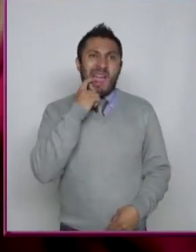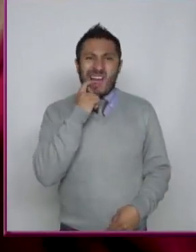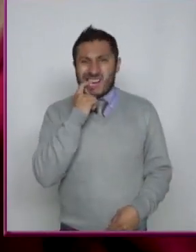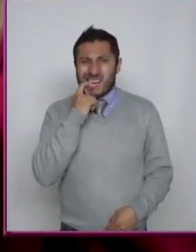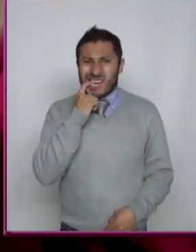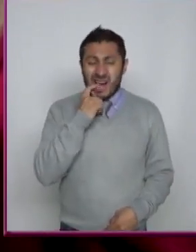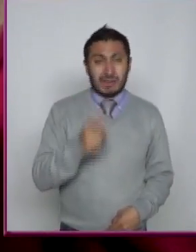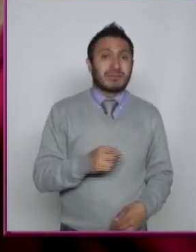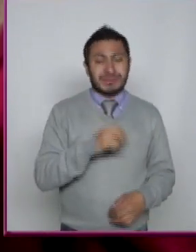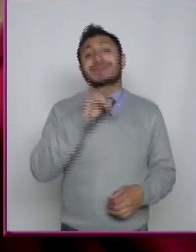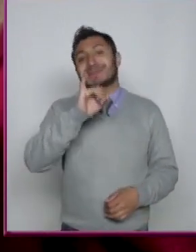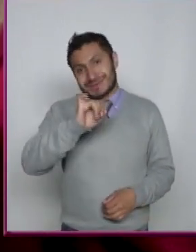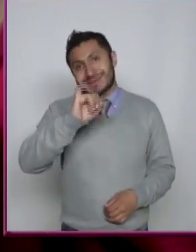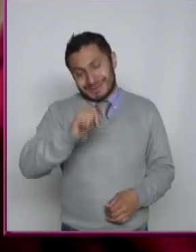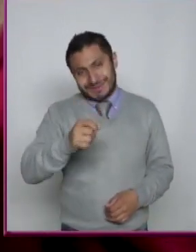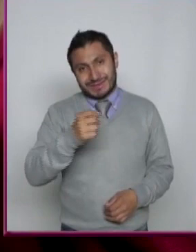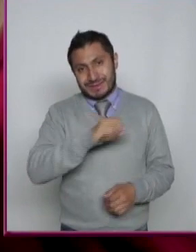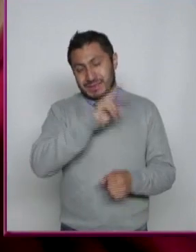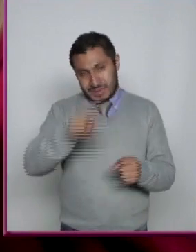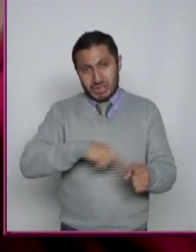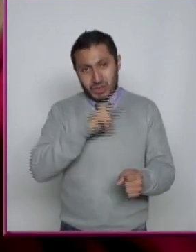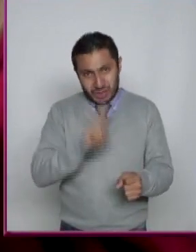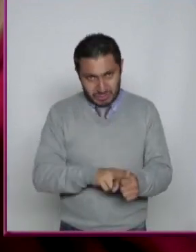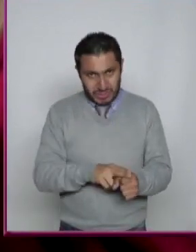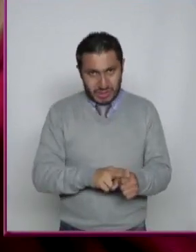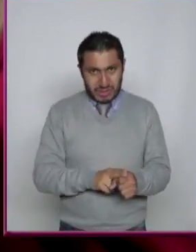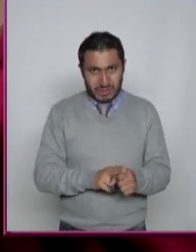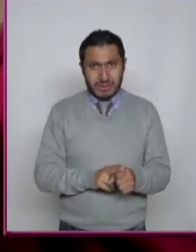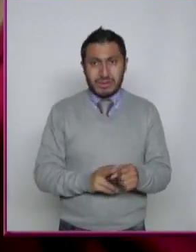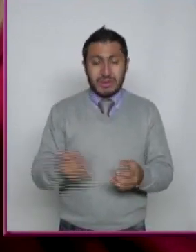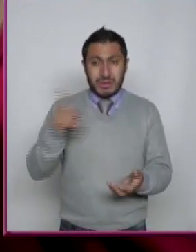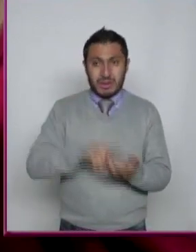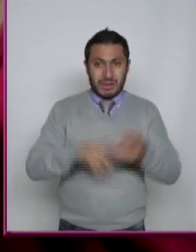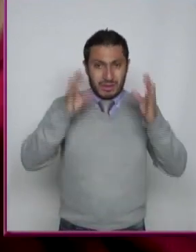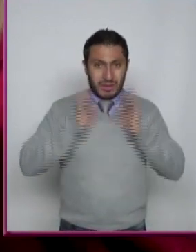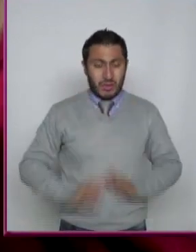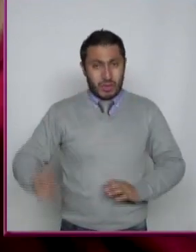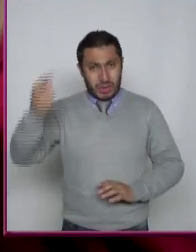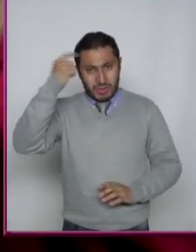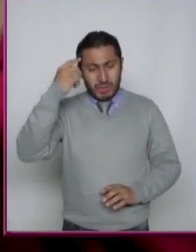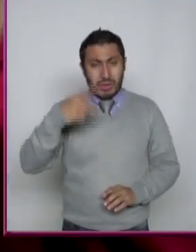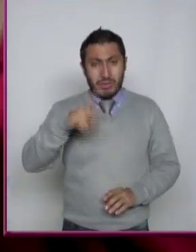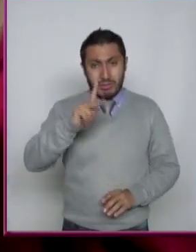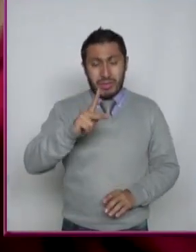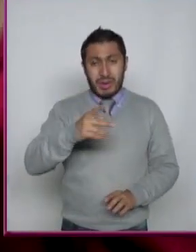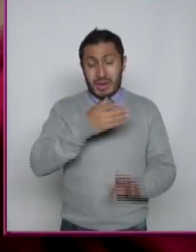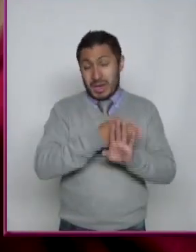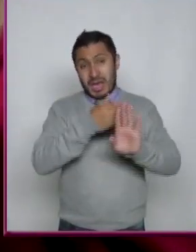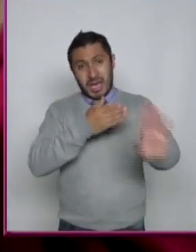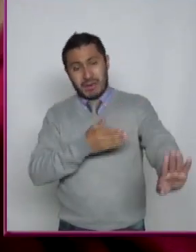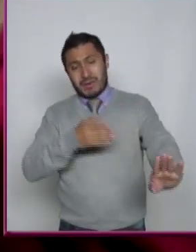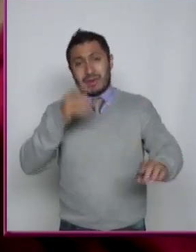en algún momento. Es un mecanismo biológico que tenemos para justo evitar que esta